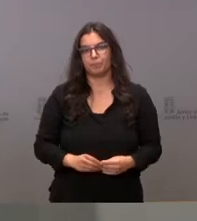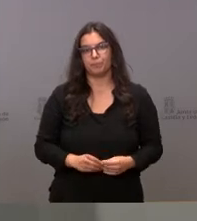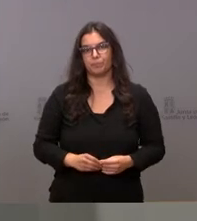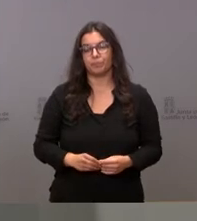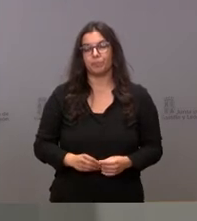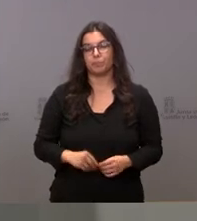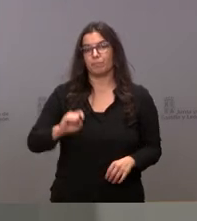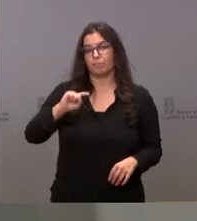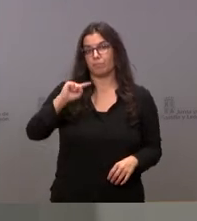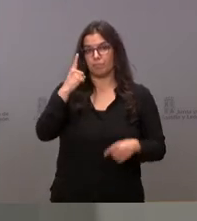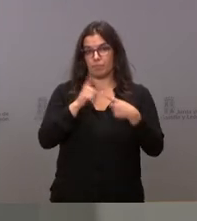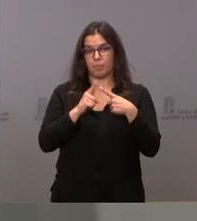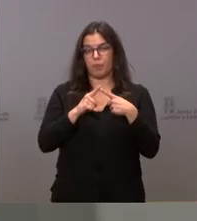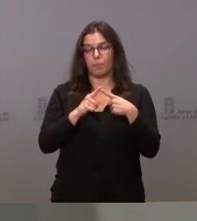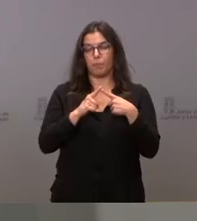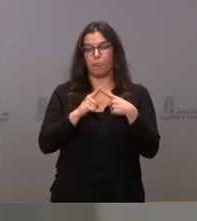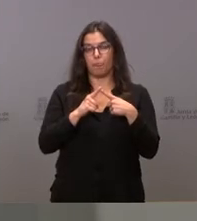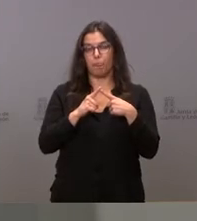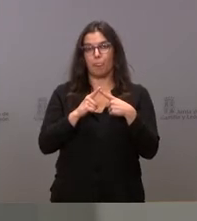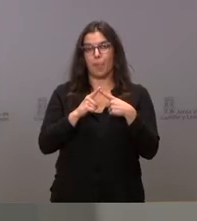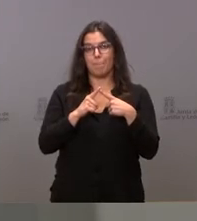El primero de ellos